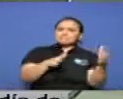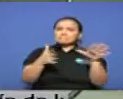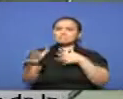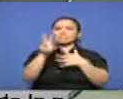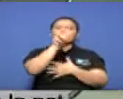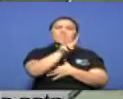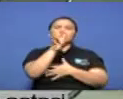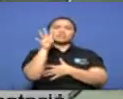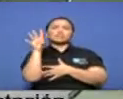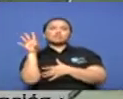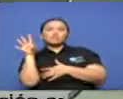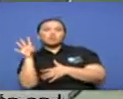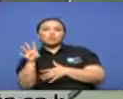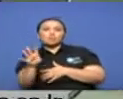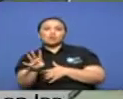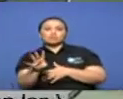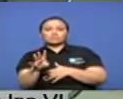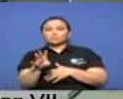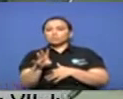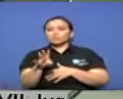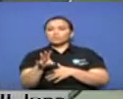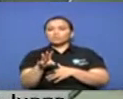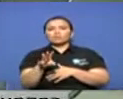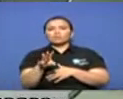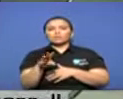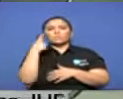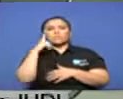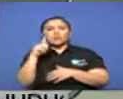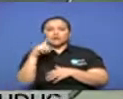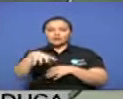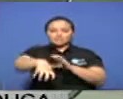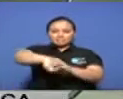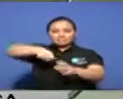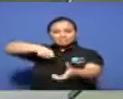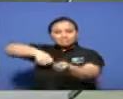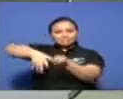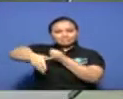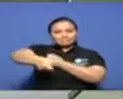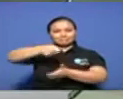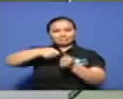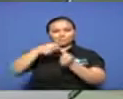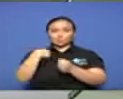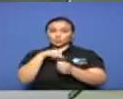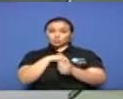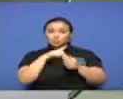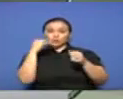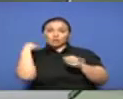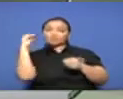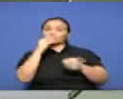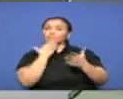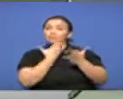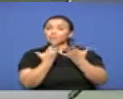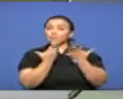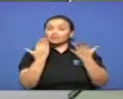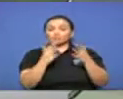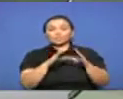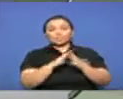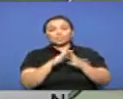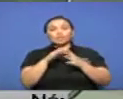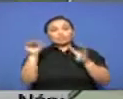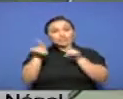24 simuladores de tractores de cadena y una gran noticia nosotros en un área de equipo pesado teníamos la dificultad y le